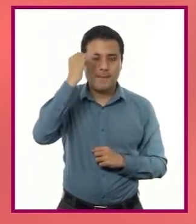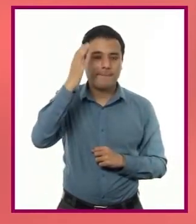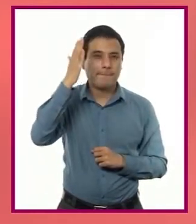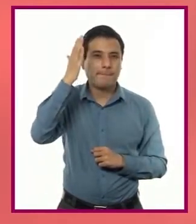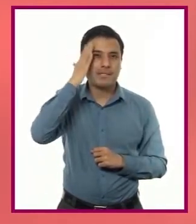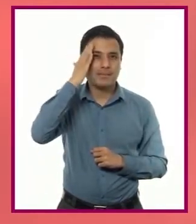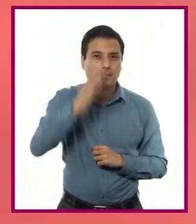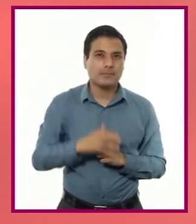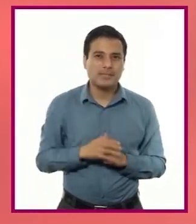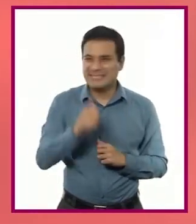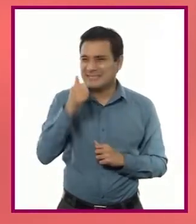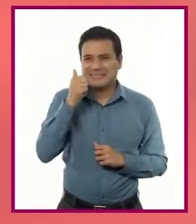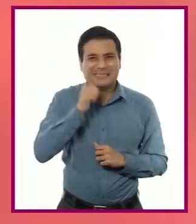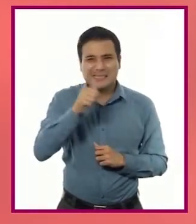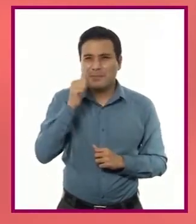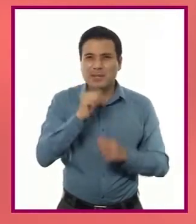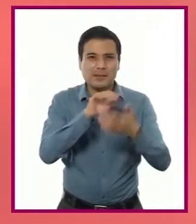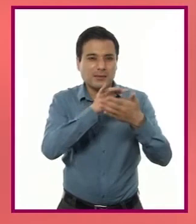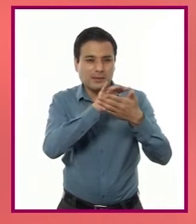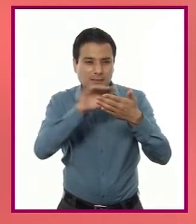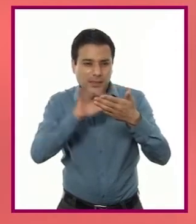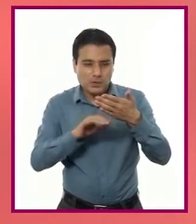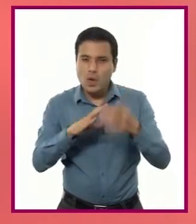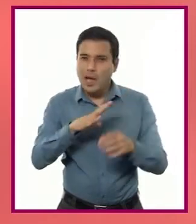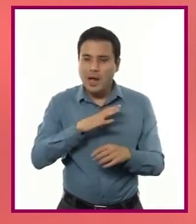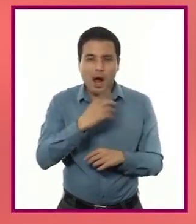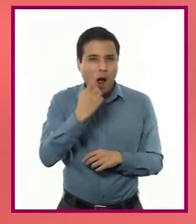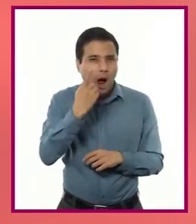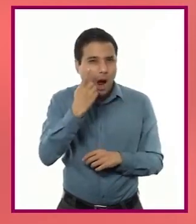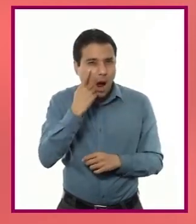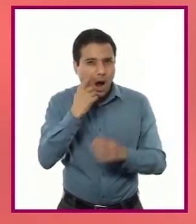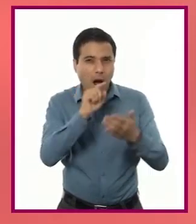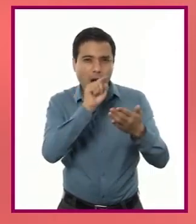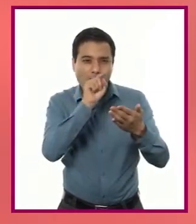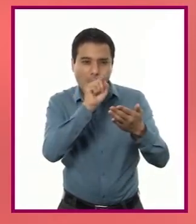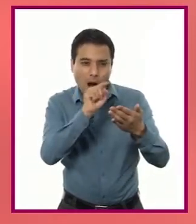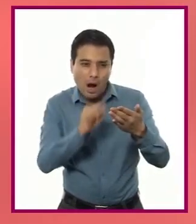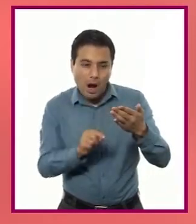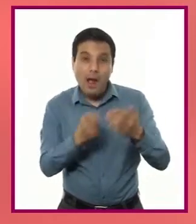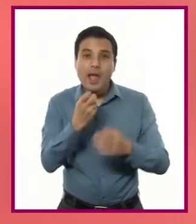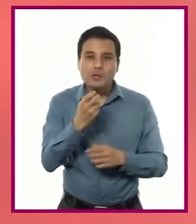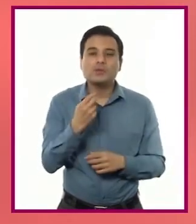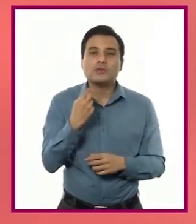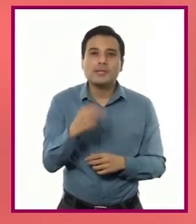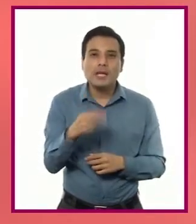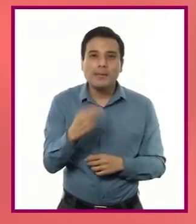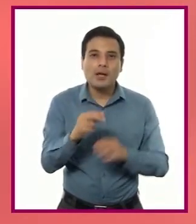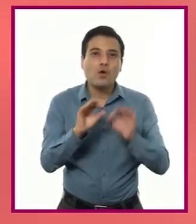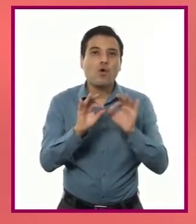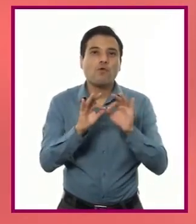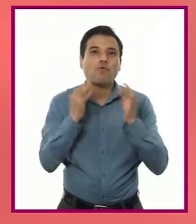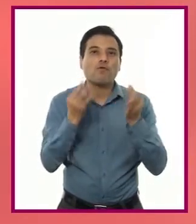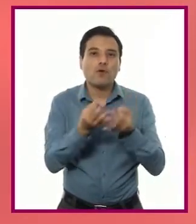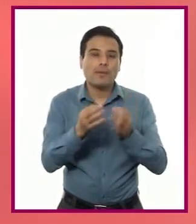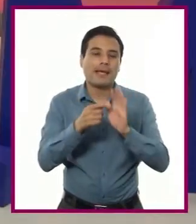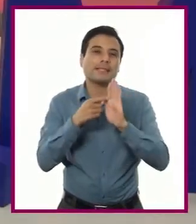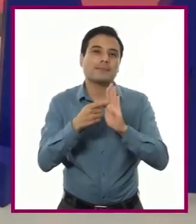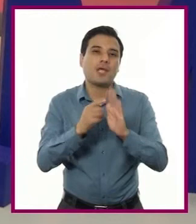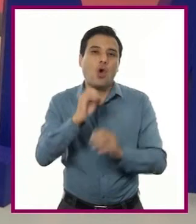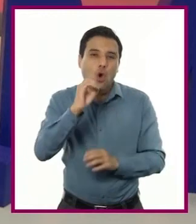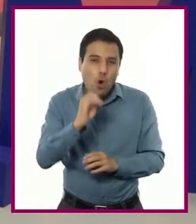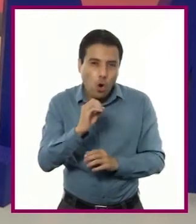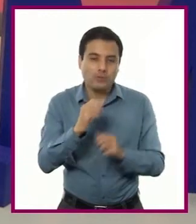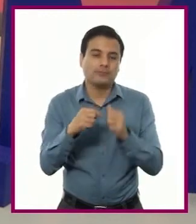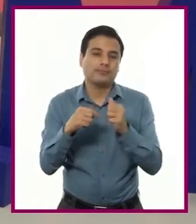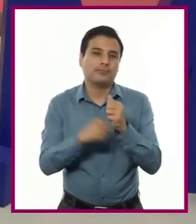en cualquier parte del texto. A esto se le llama forma explícita, o bien puede estar implícita en él.